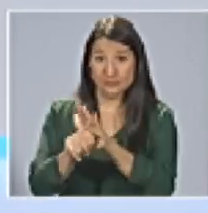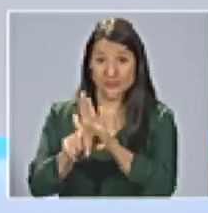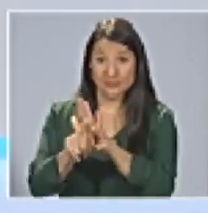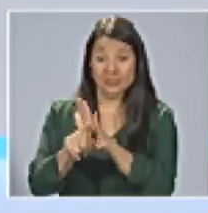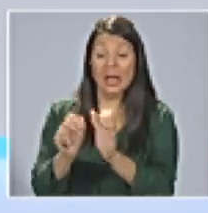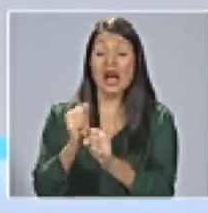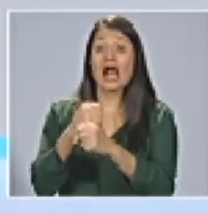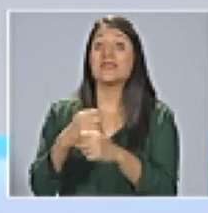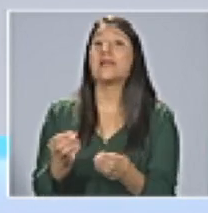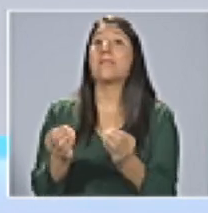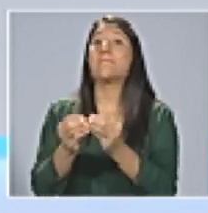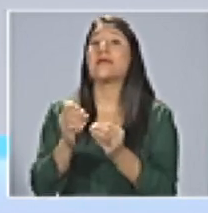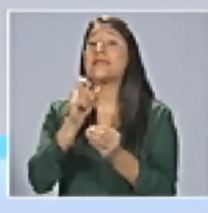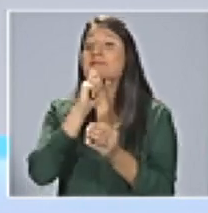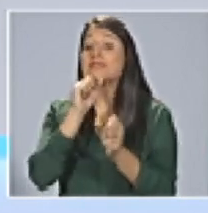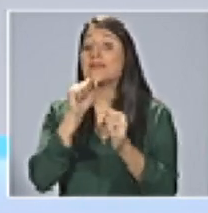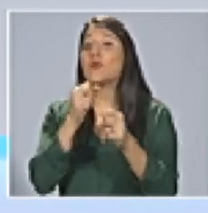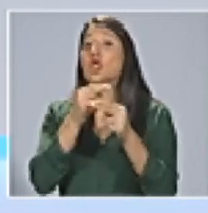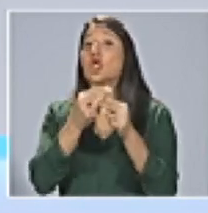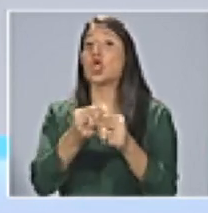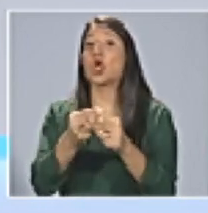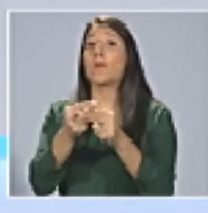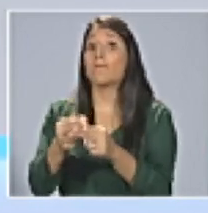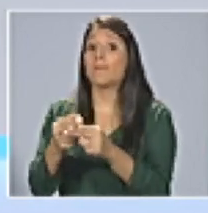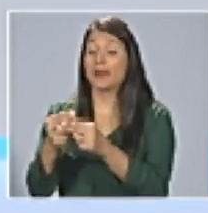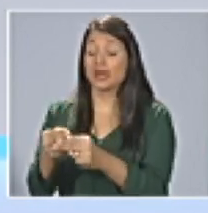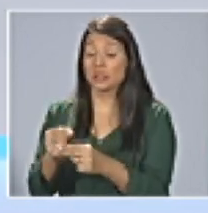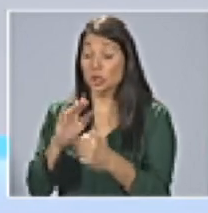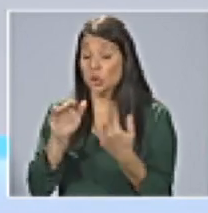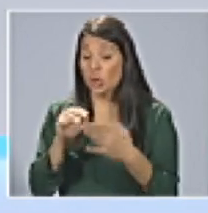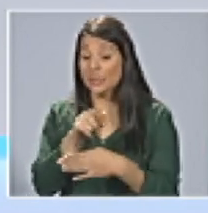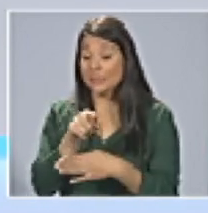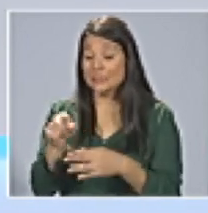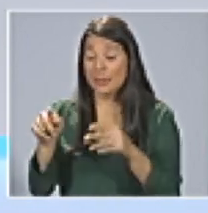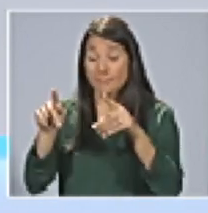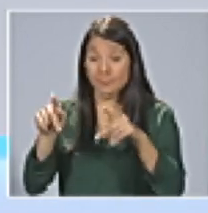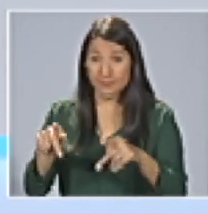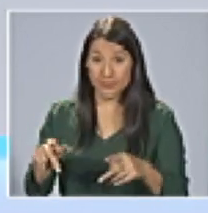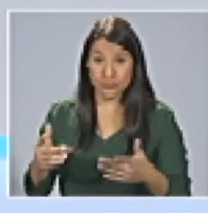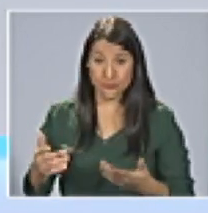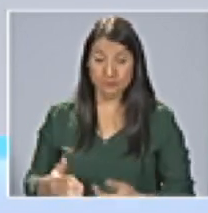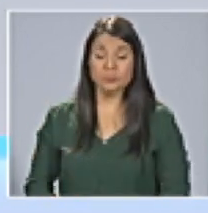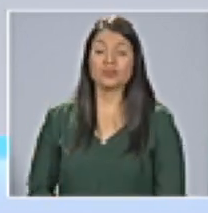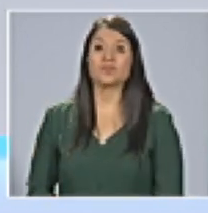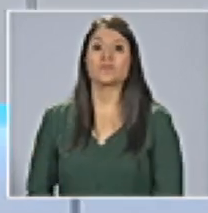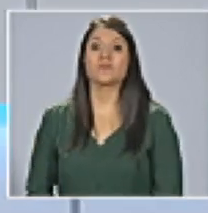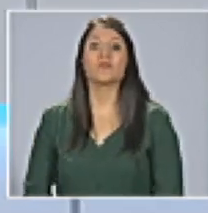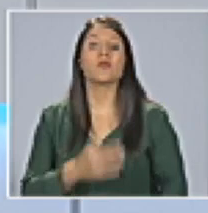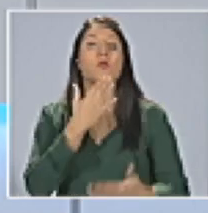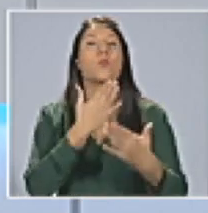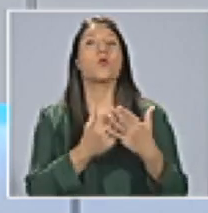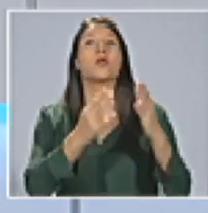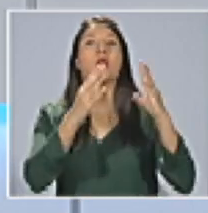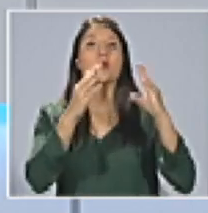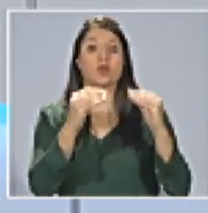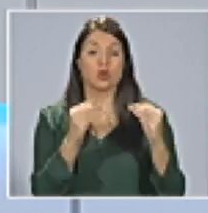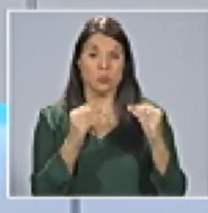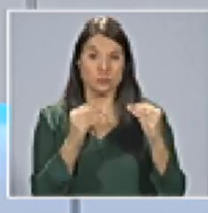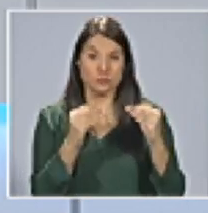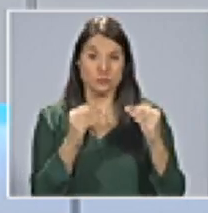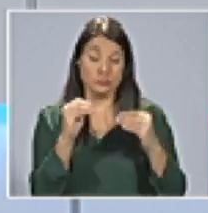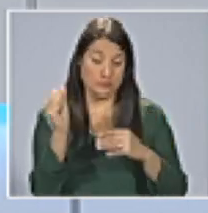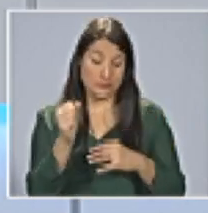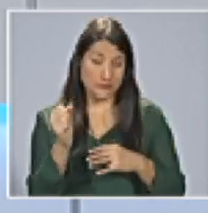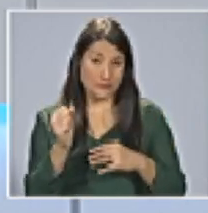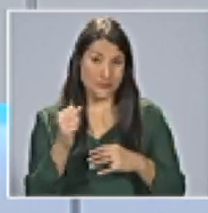nombramiento de esta cantidad importante de los máximos jueces de la República. Buenas noches. Buenas noches. En